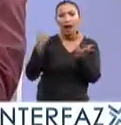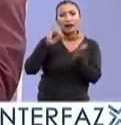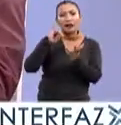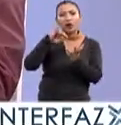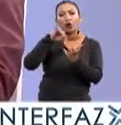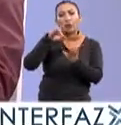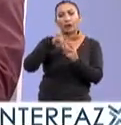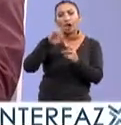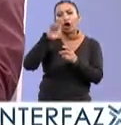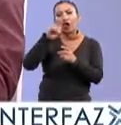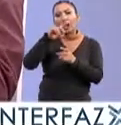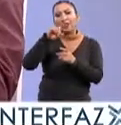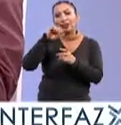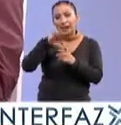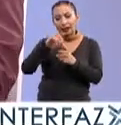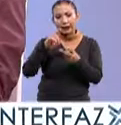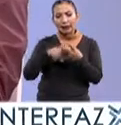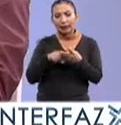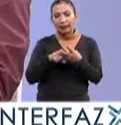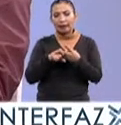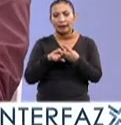Injuve, CONADIC, el